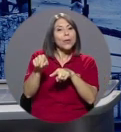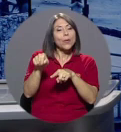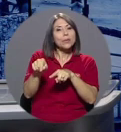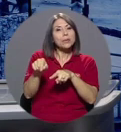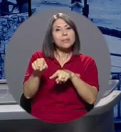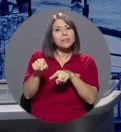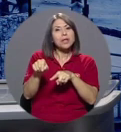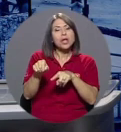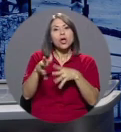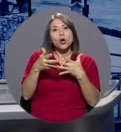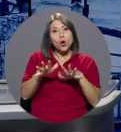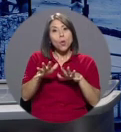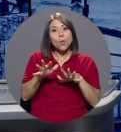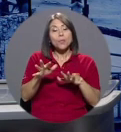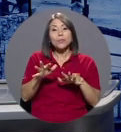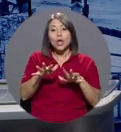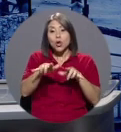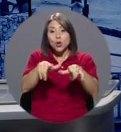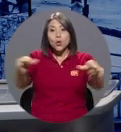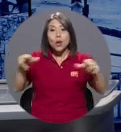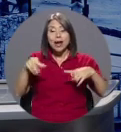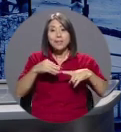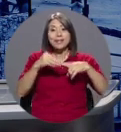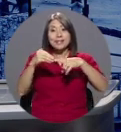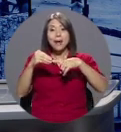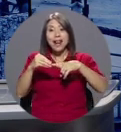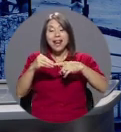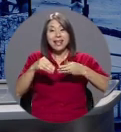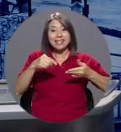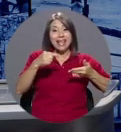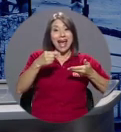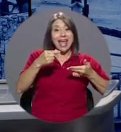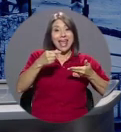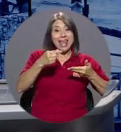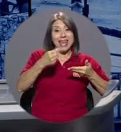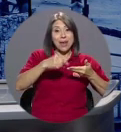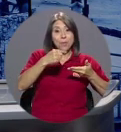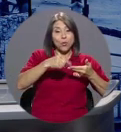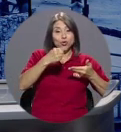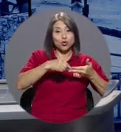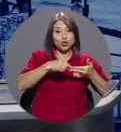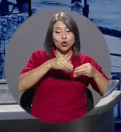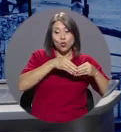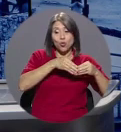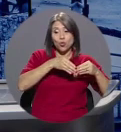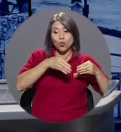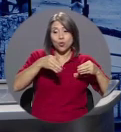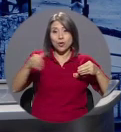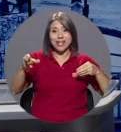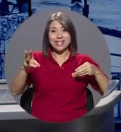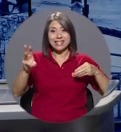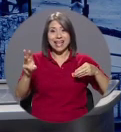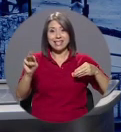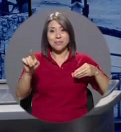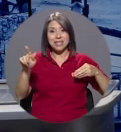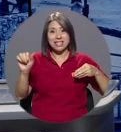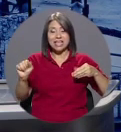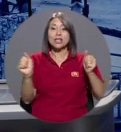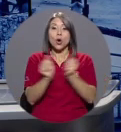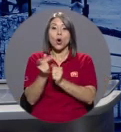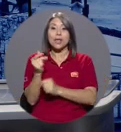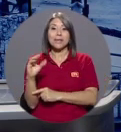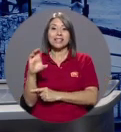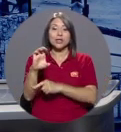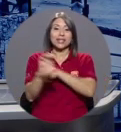ubicada a unas 6 millas, la granja principal está ubicada a unas 6 millas de Quepos, que tiene inversión extranjera,